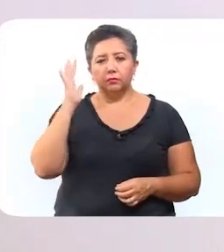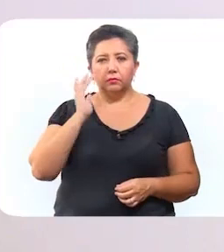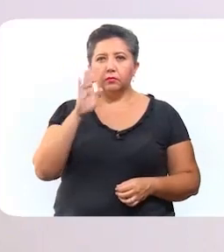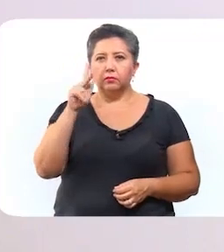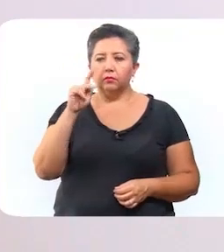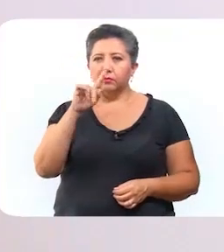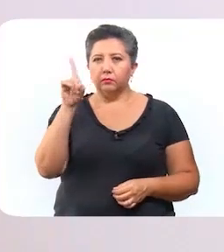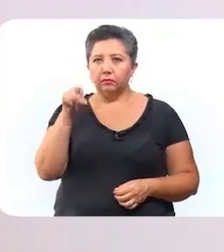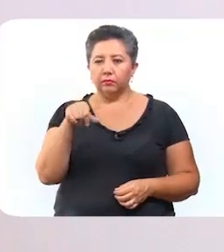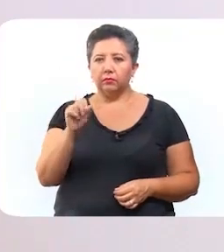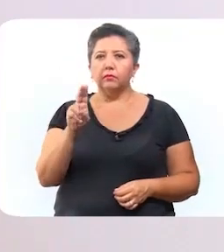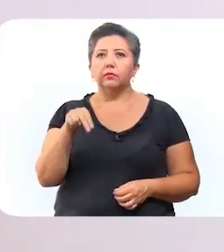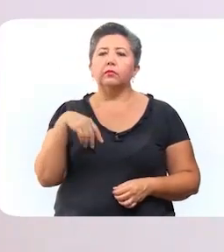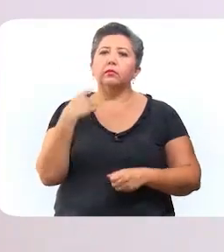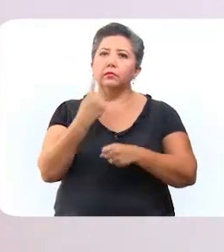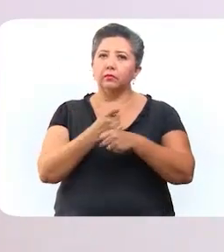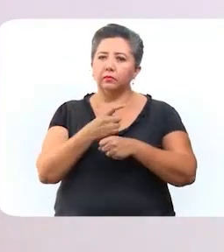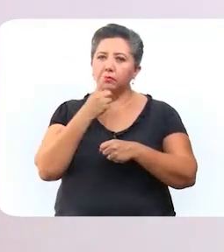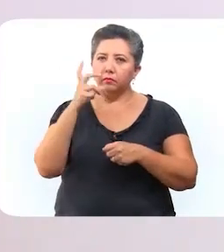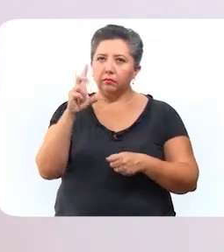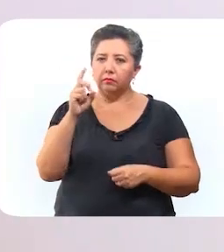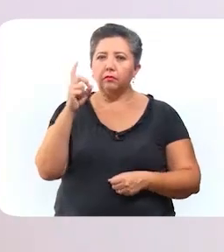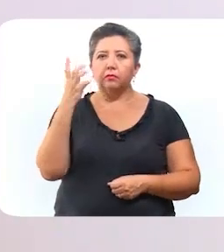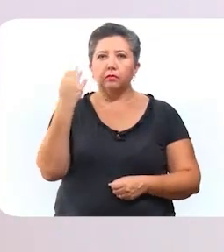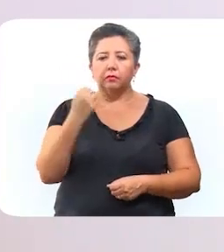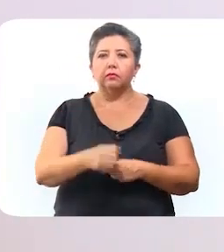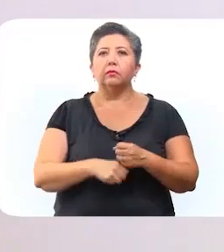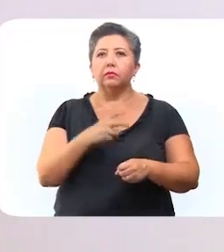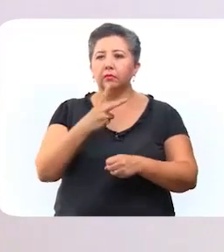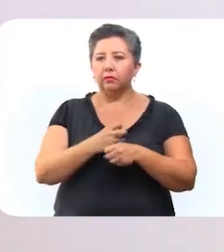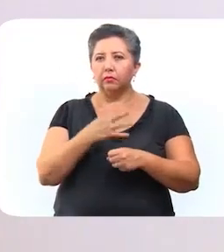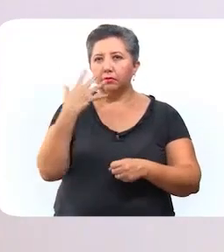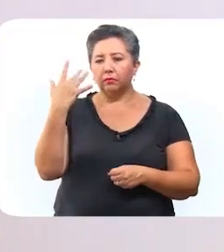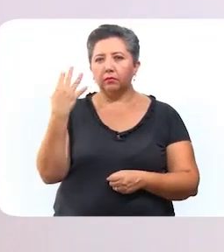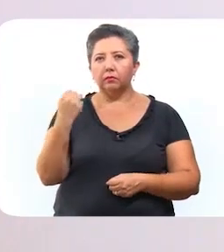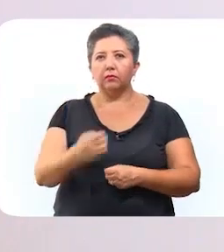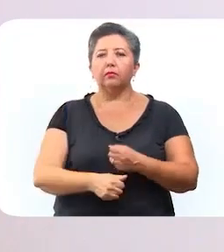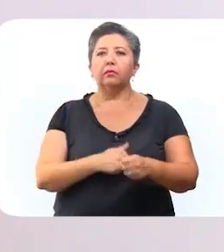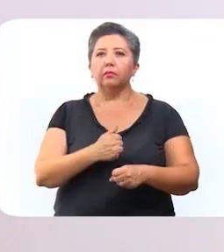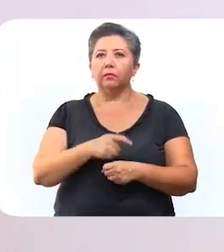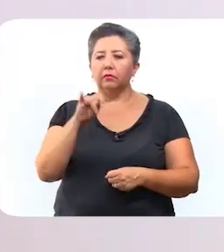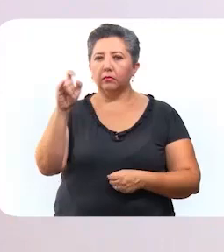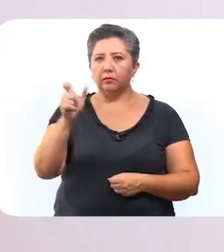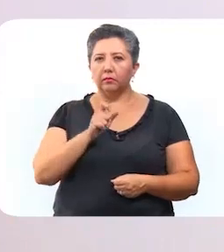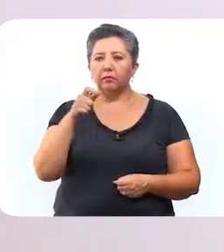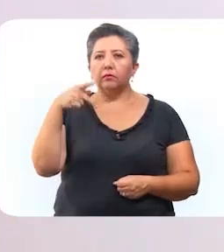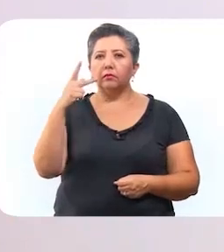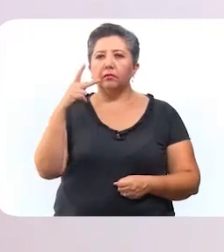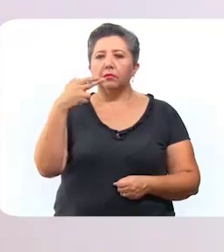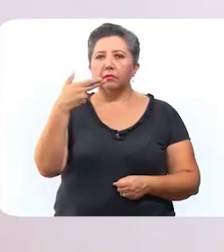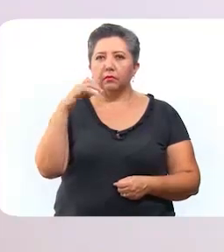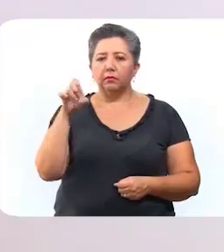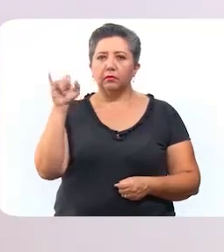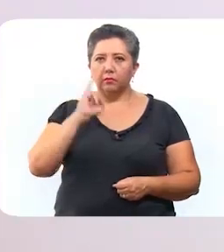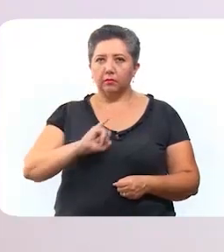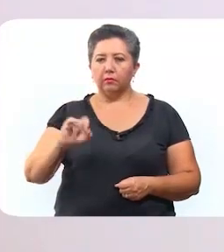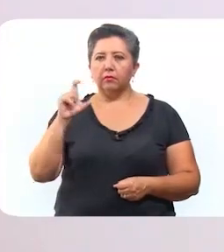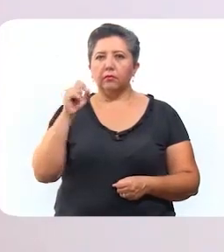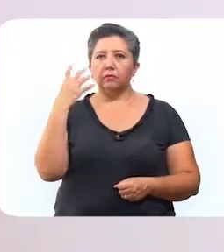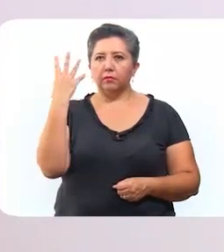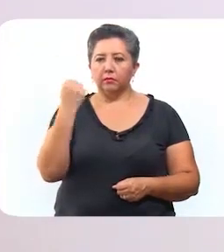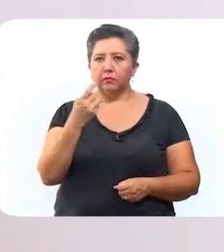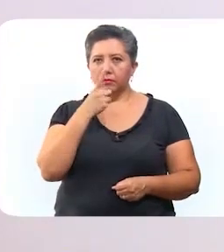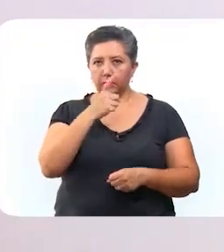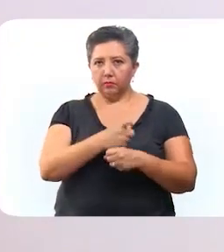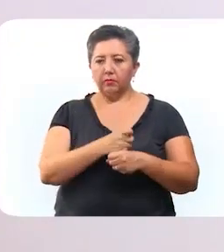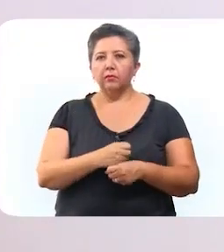Itzán, así como la primera dosis de 30 a 39 y segunda de 50 a 59 en Tixpehual. El jueves 29 se aplicará